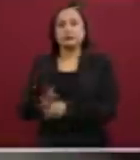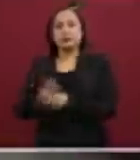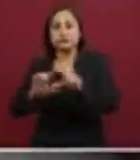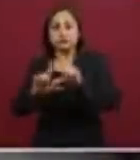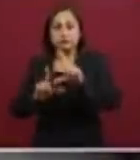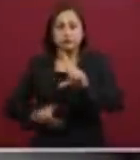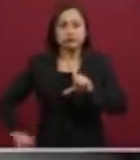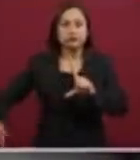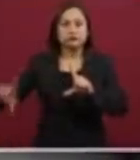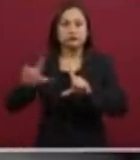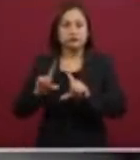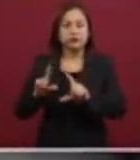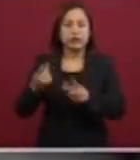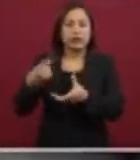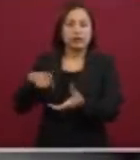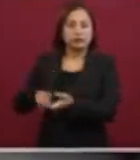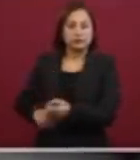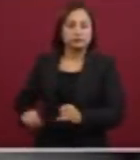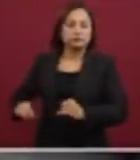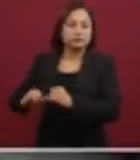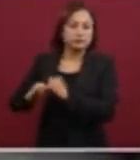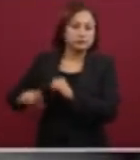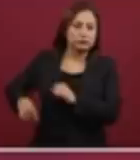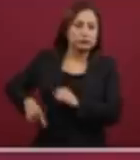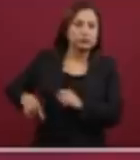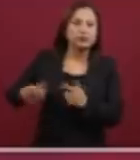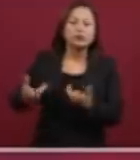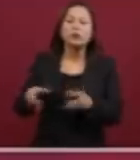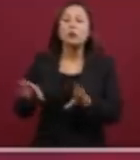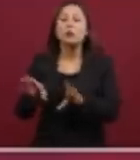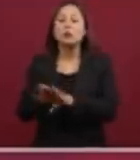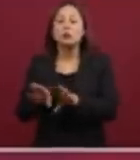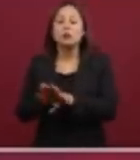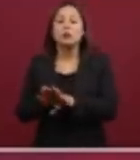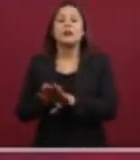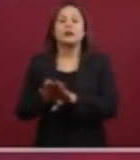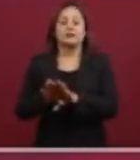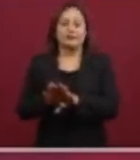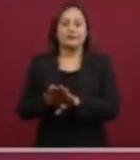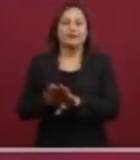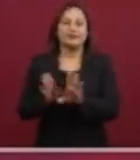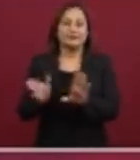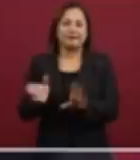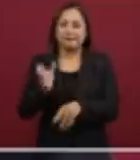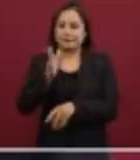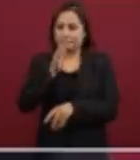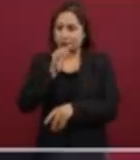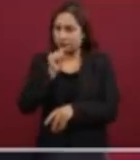instituciones estratégicas, la defensa nacional. Pero ya tenemos